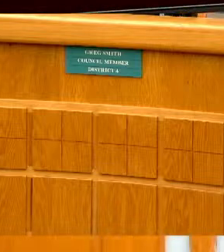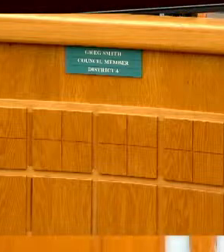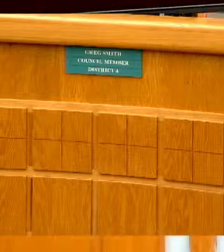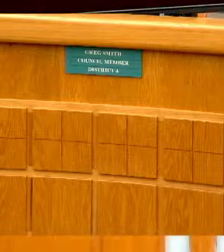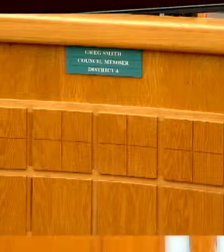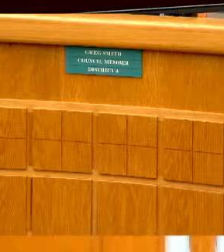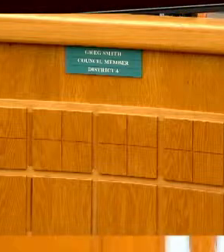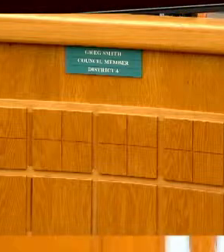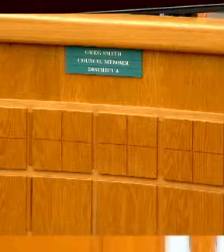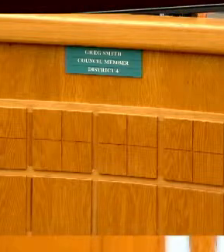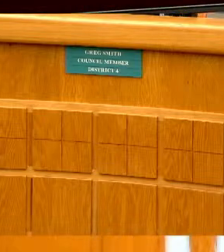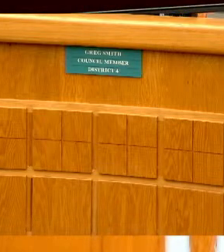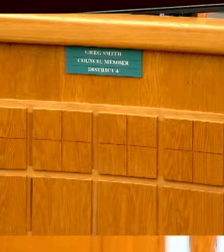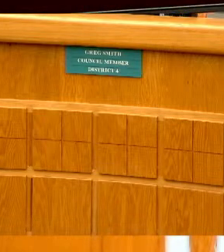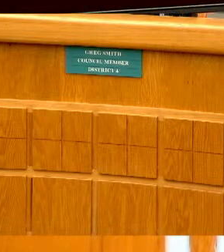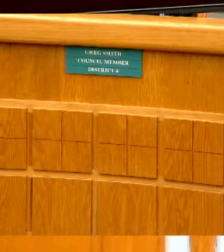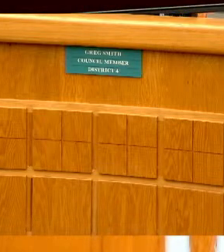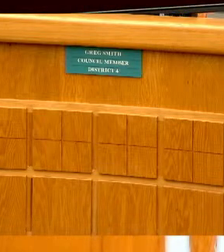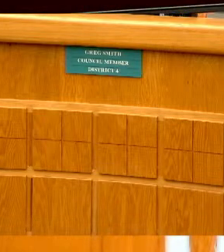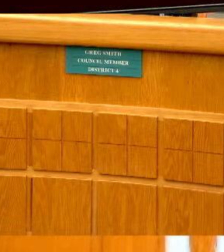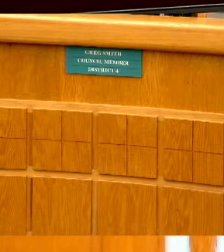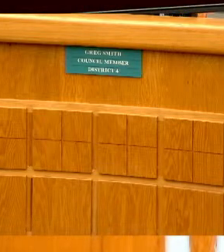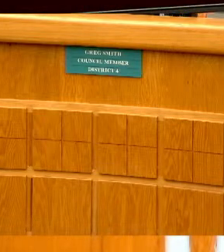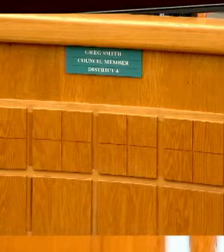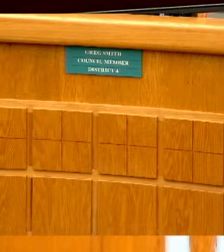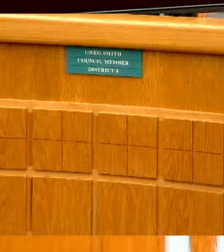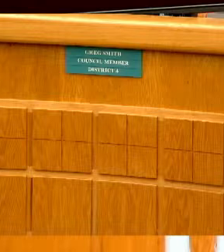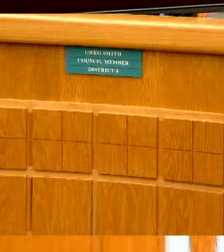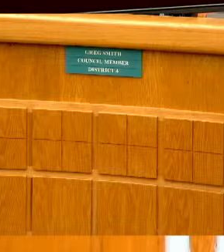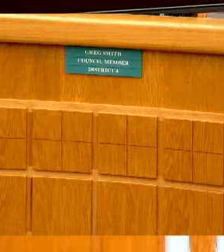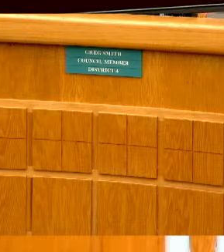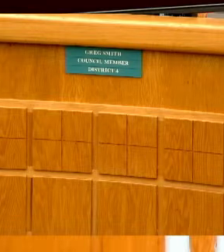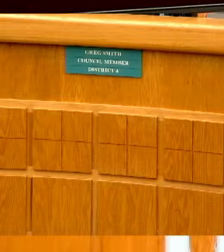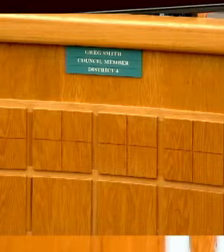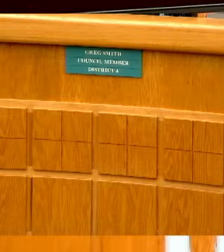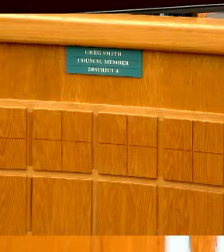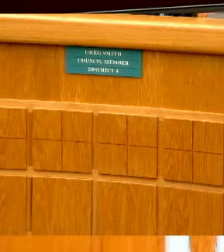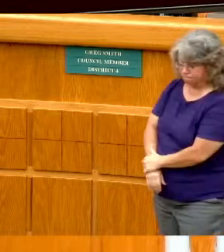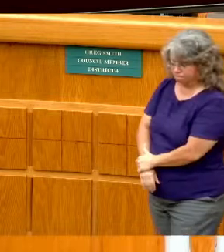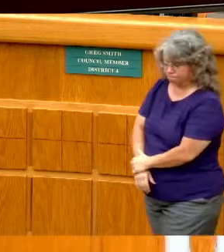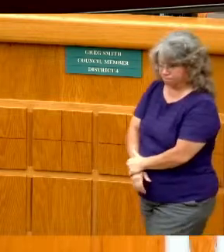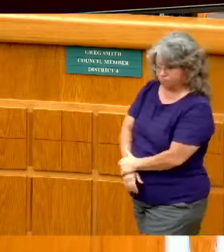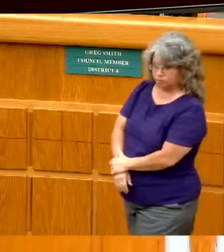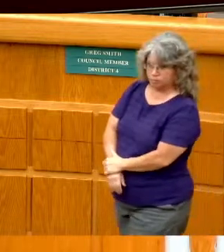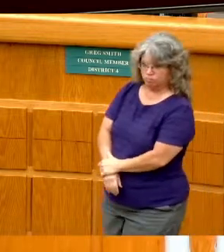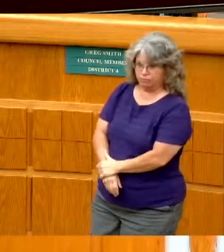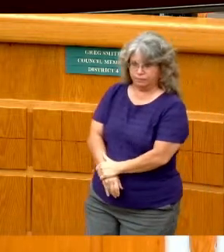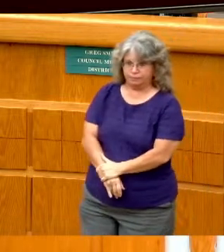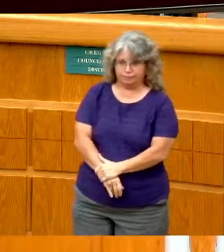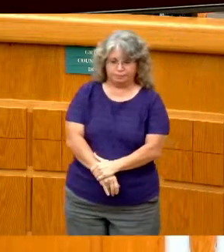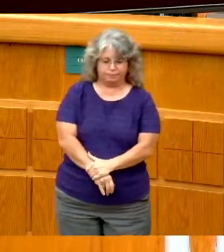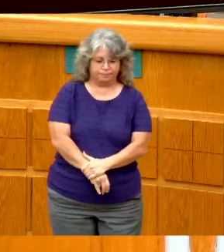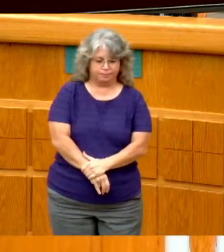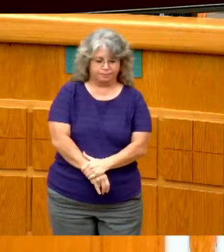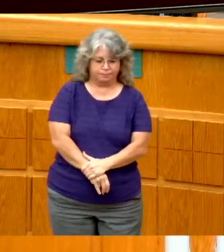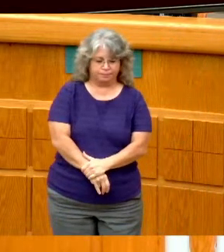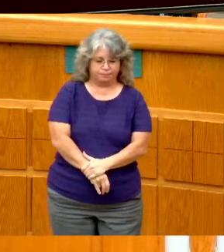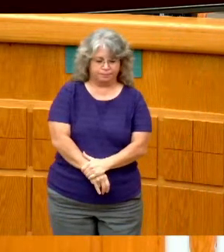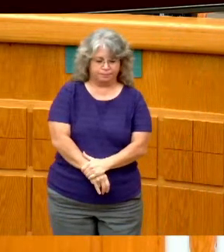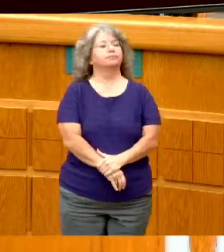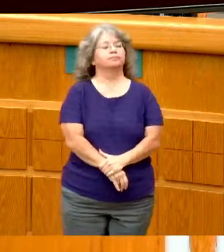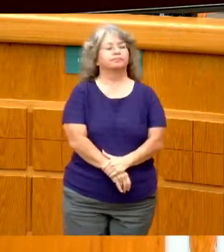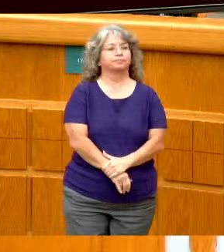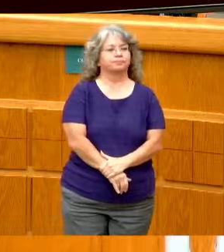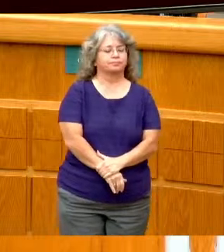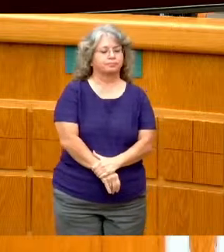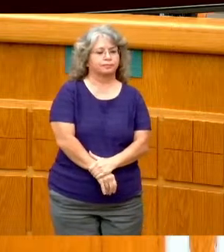farmacéutica Pfizer que se deberá obtener una tercera inyección de refuerzo dentro de los 12 meses posteriores a la segunda dosis. En cuanto a la vacuna Janssen,